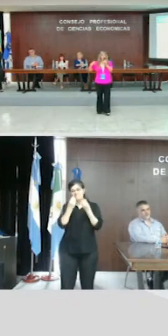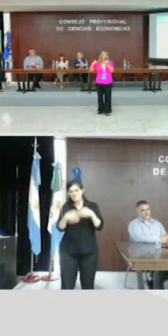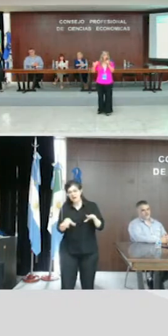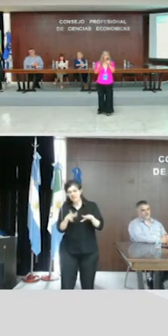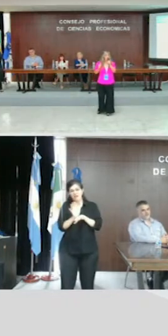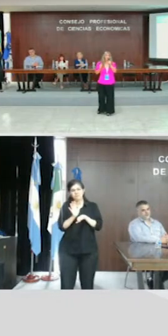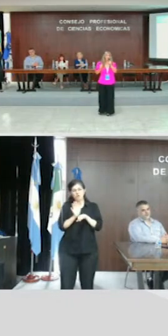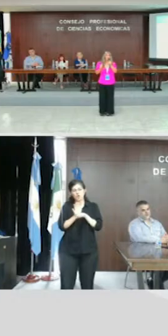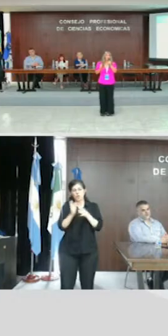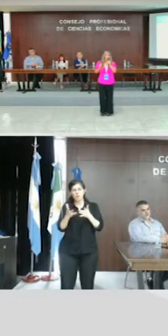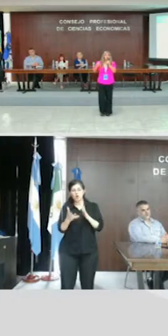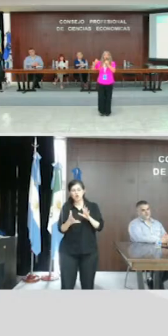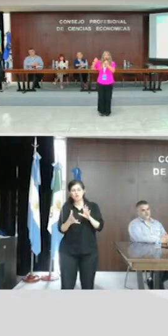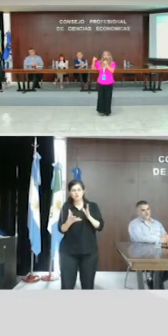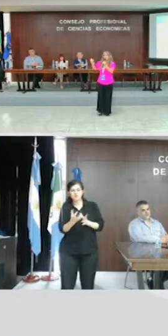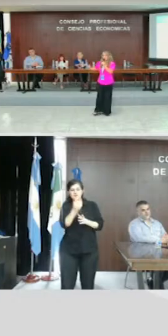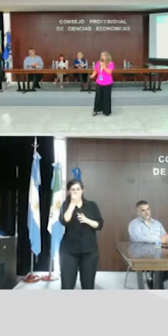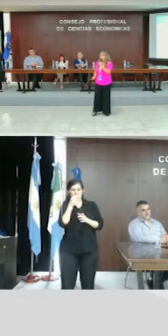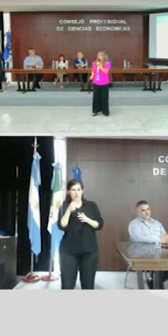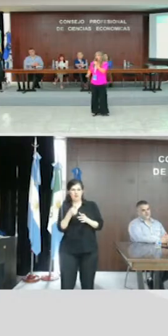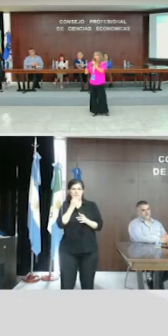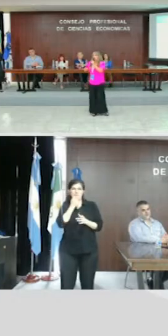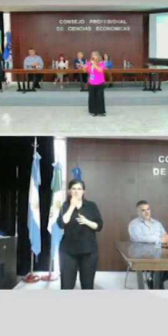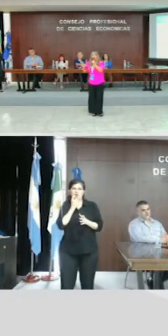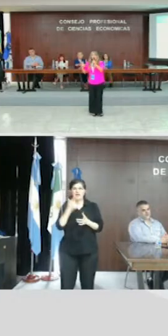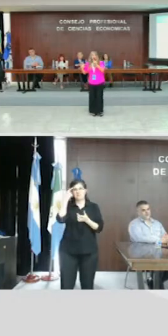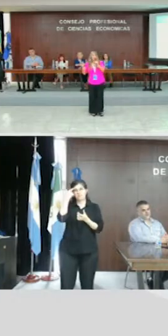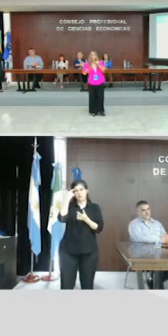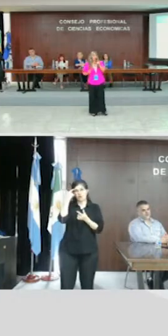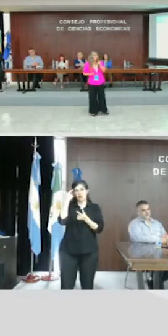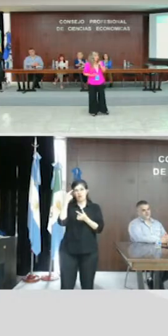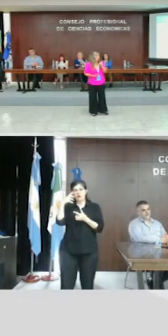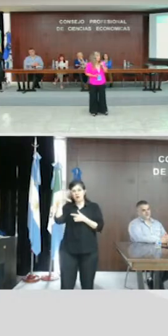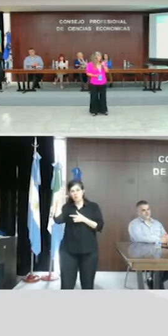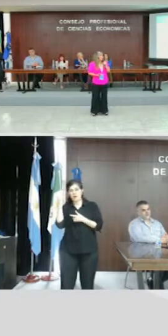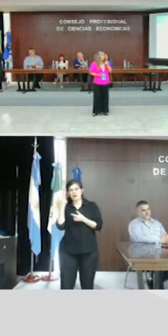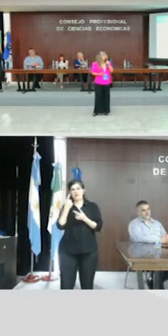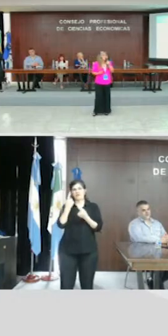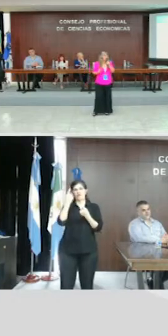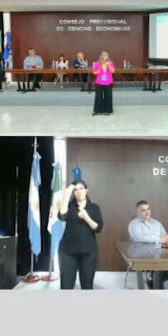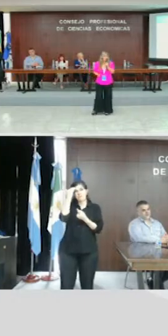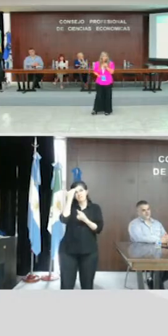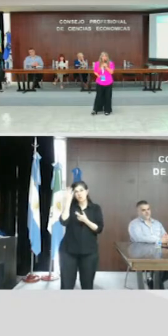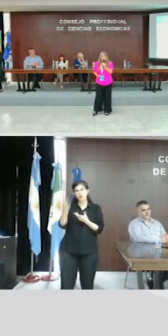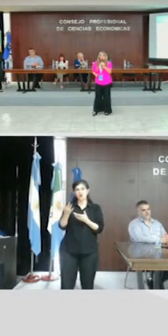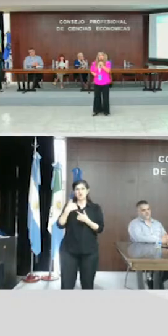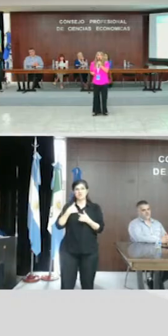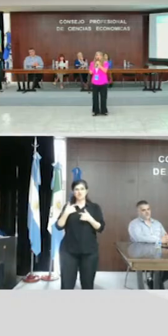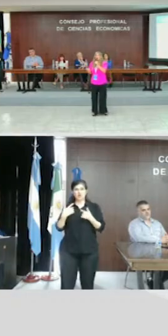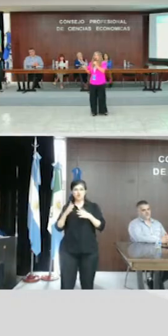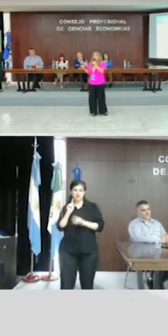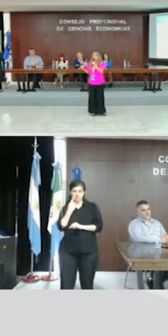pérdidas propias, pérdida de la memoria, pérdida de la capacidad de poder desenvolvernos solo.